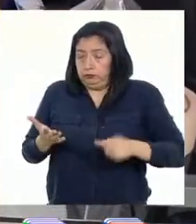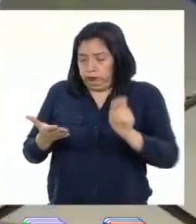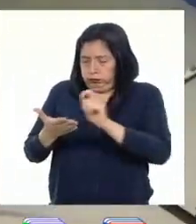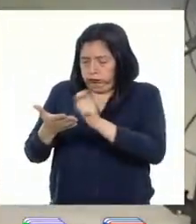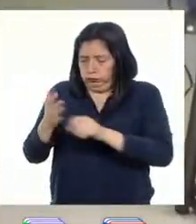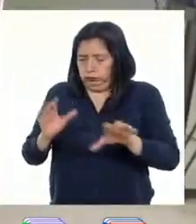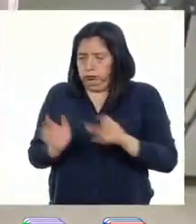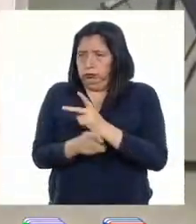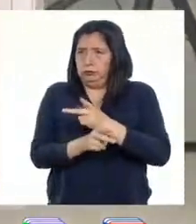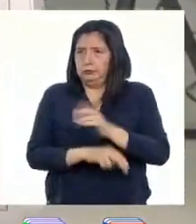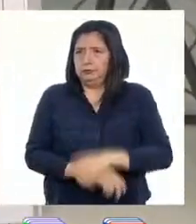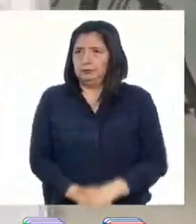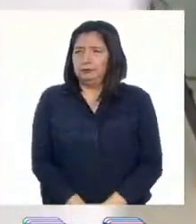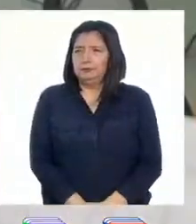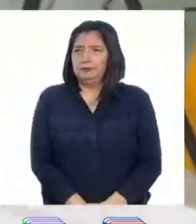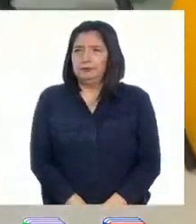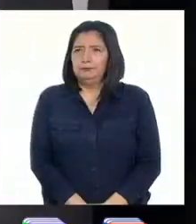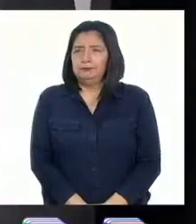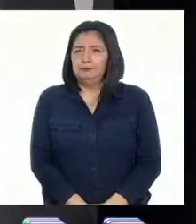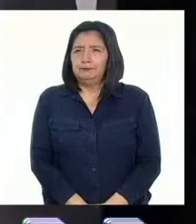realización y producción.